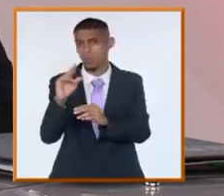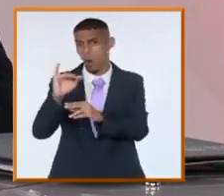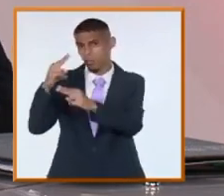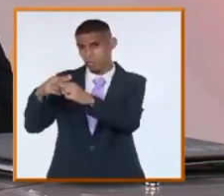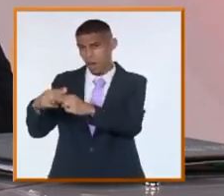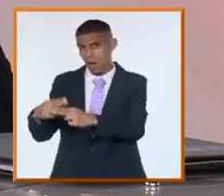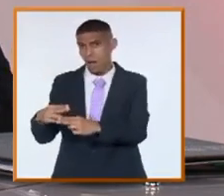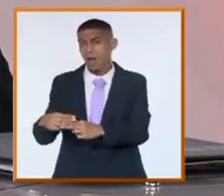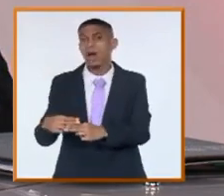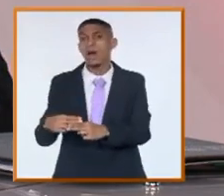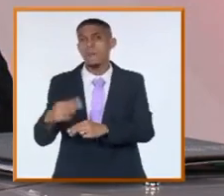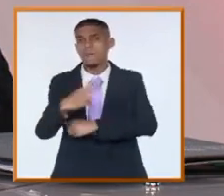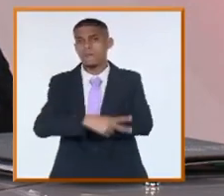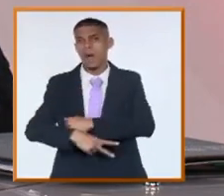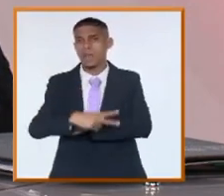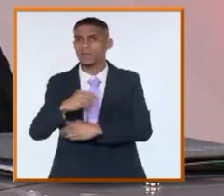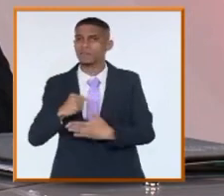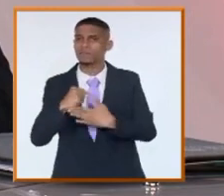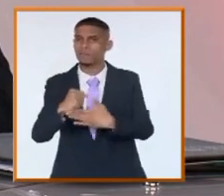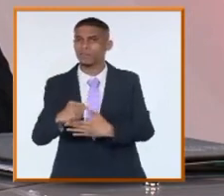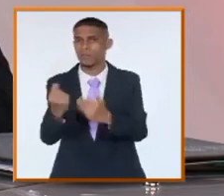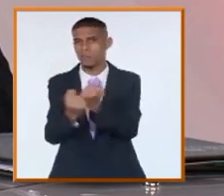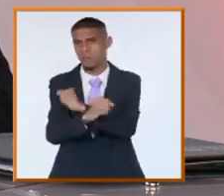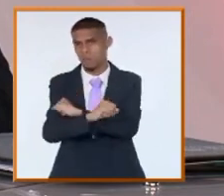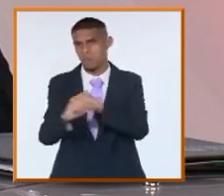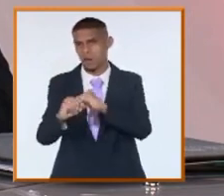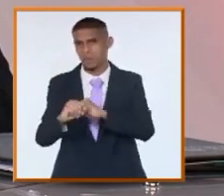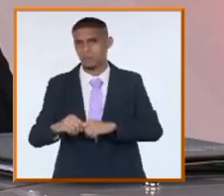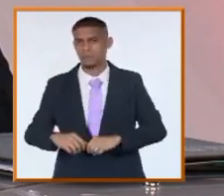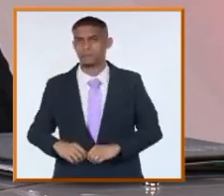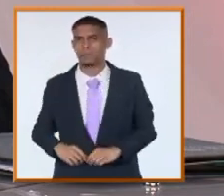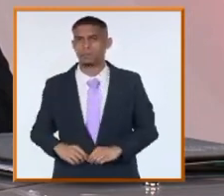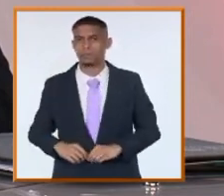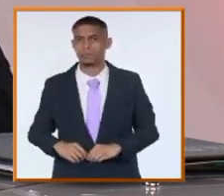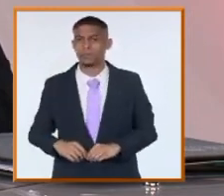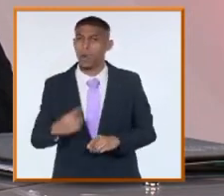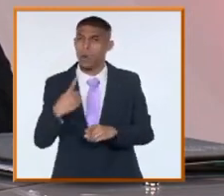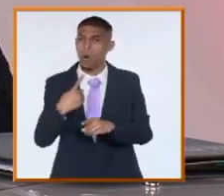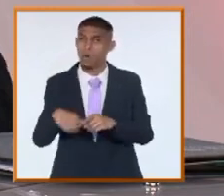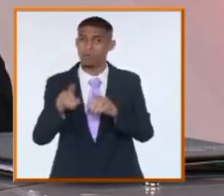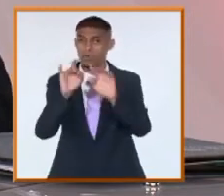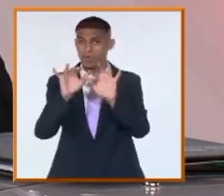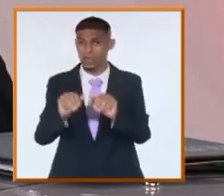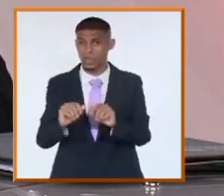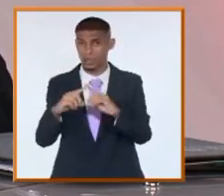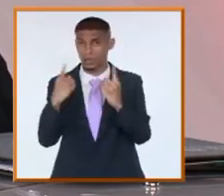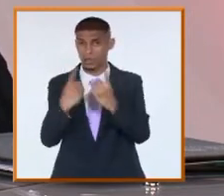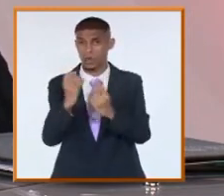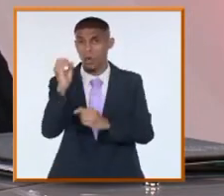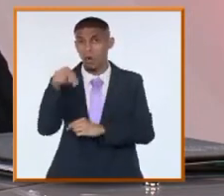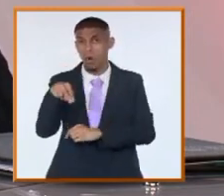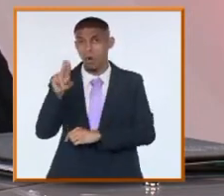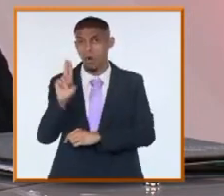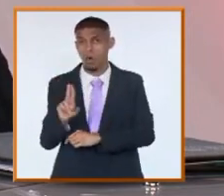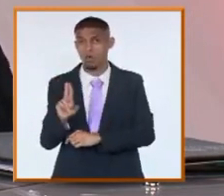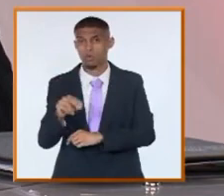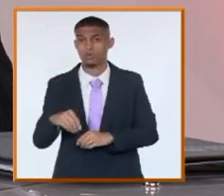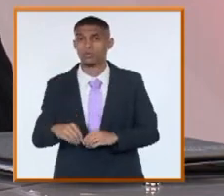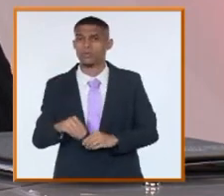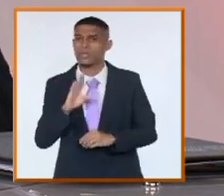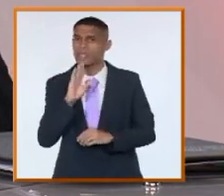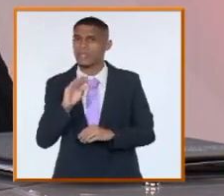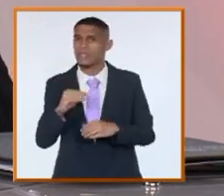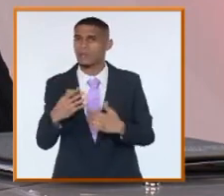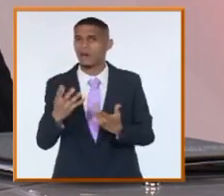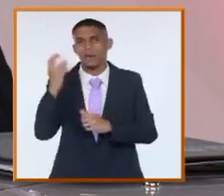patrocinadores del terrorismo por su parte el secretario general de Naciones Unidas Antonio guterres dijo que